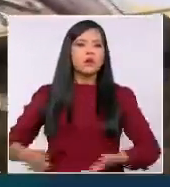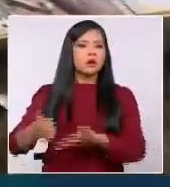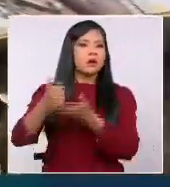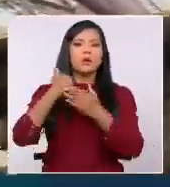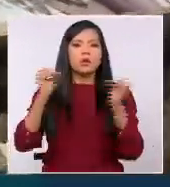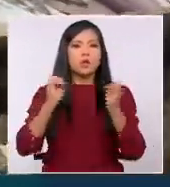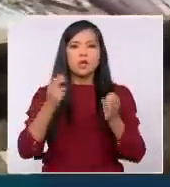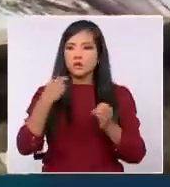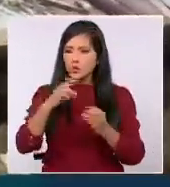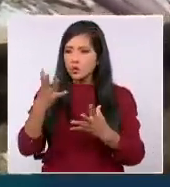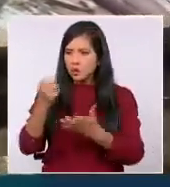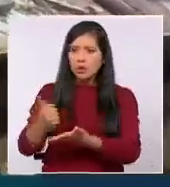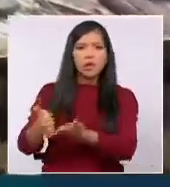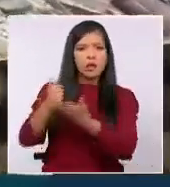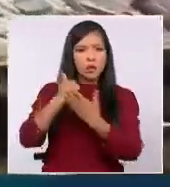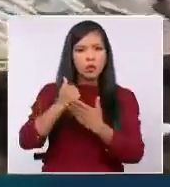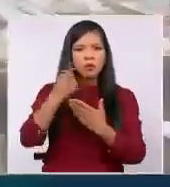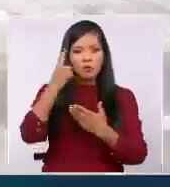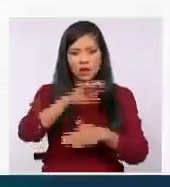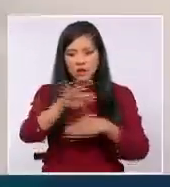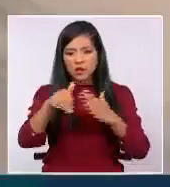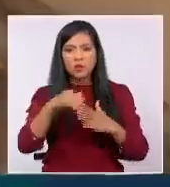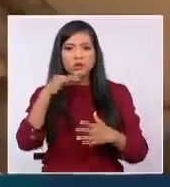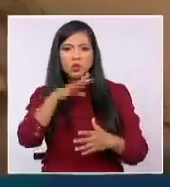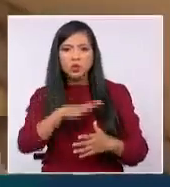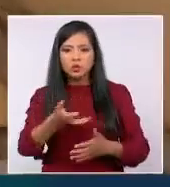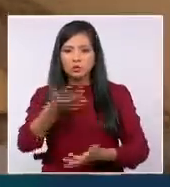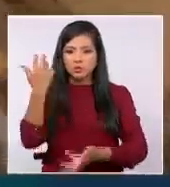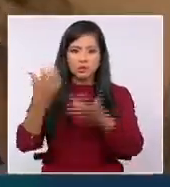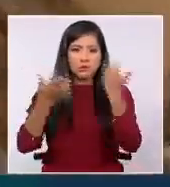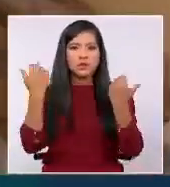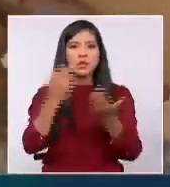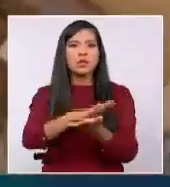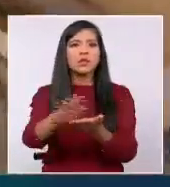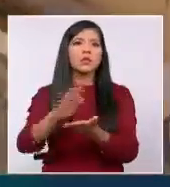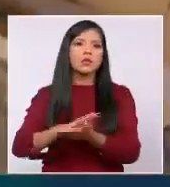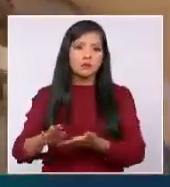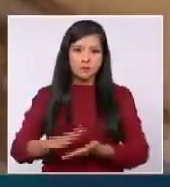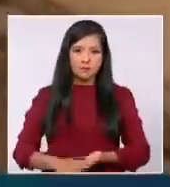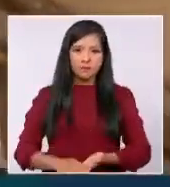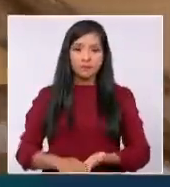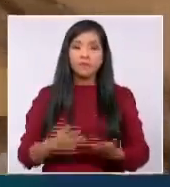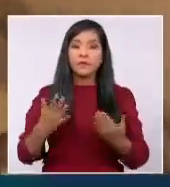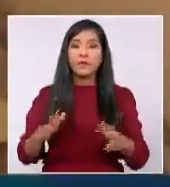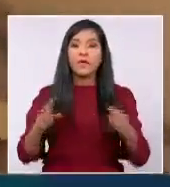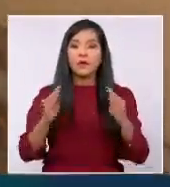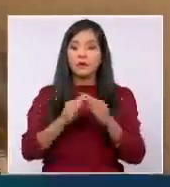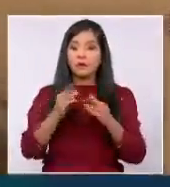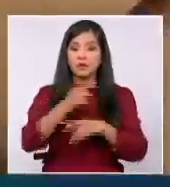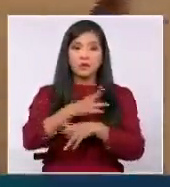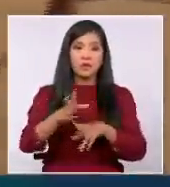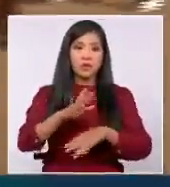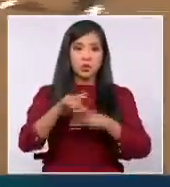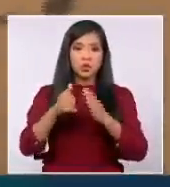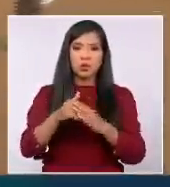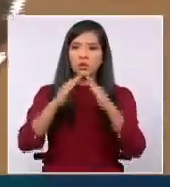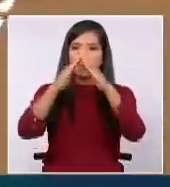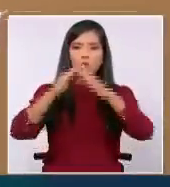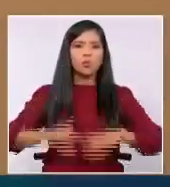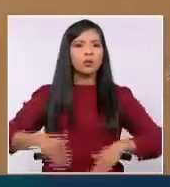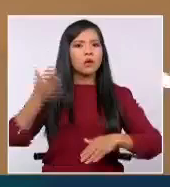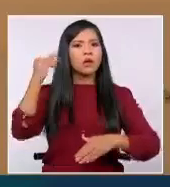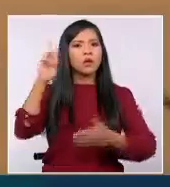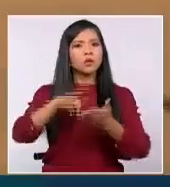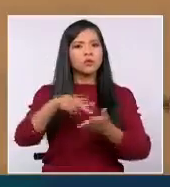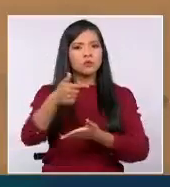que nos colaboren, por lo menos a sacar los escombros. Desde los predios de la primera vivienda que colapsó en la gestión 2021,